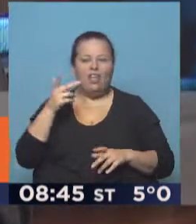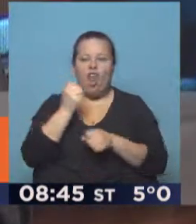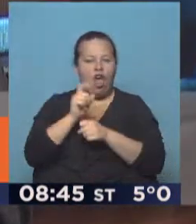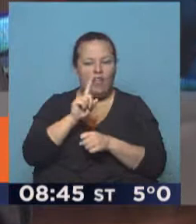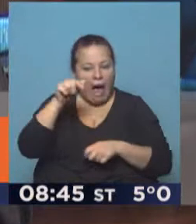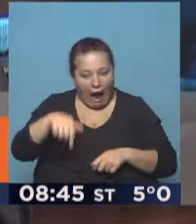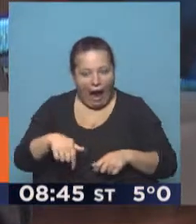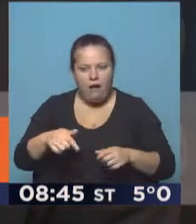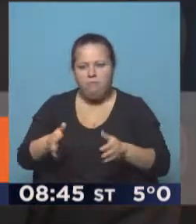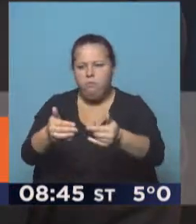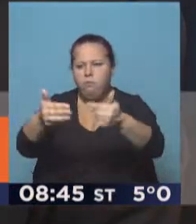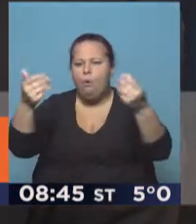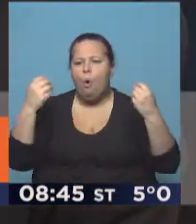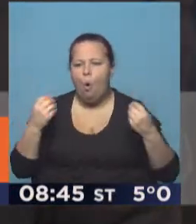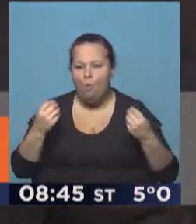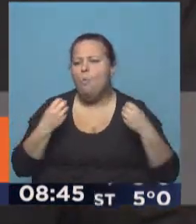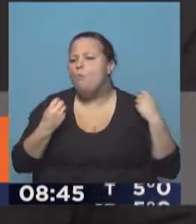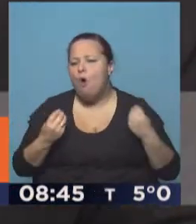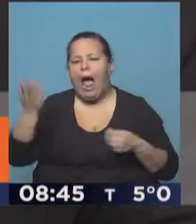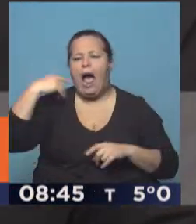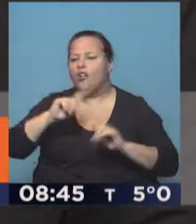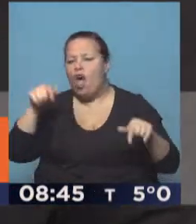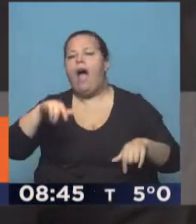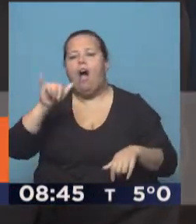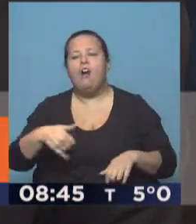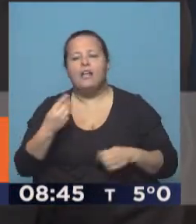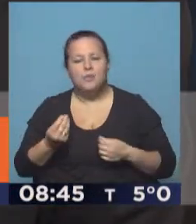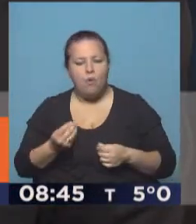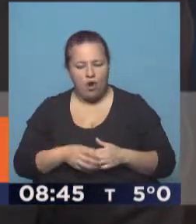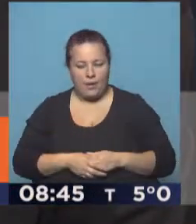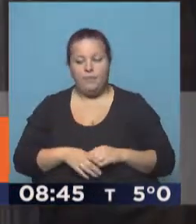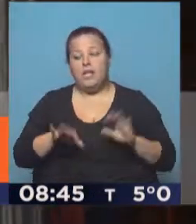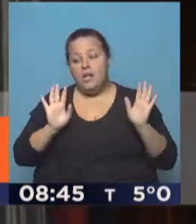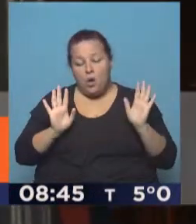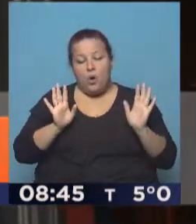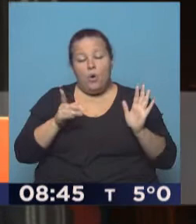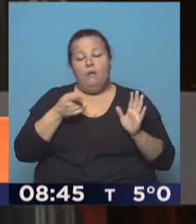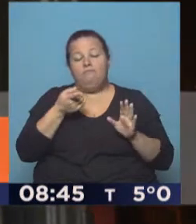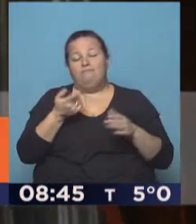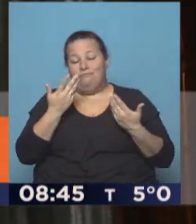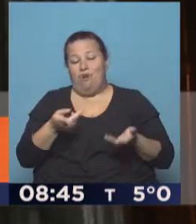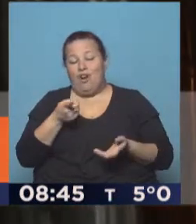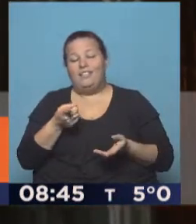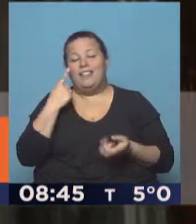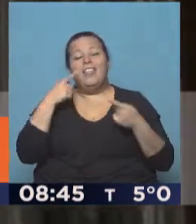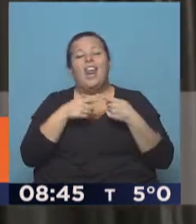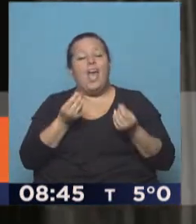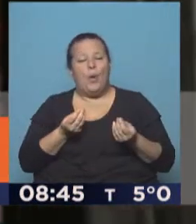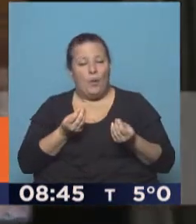y ahora hacen todo? ¿Por qué antes no hacían nada y ahora hacen todo? Bueno, precisamente tiene que ver